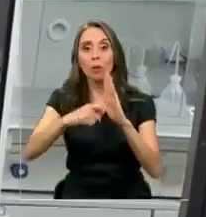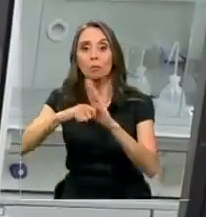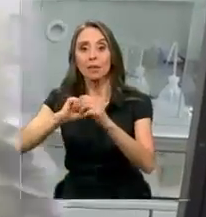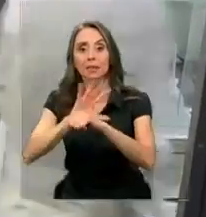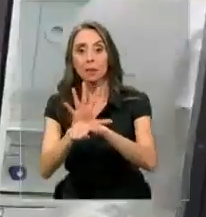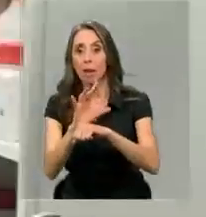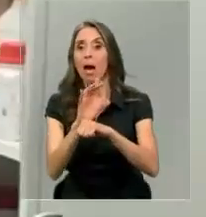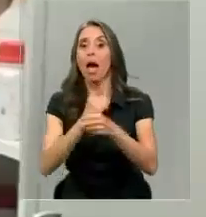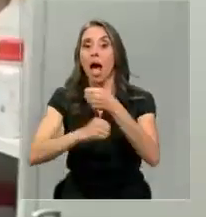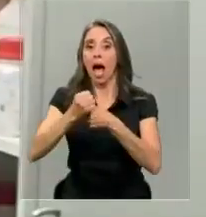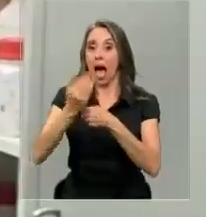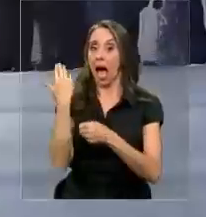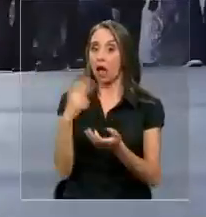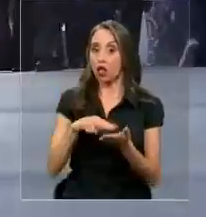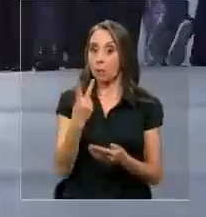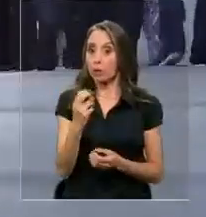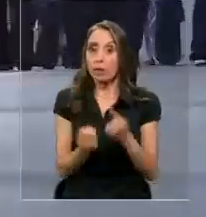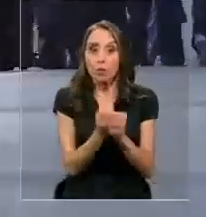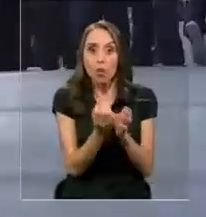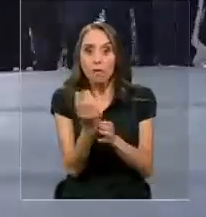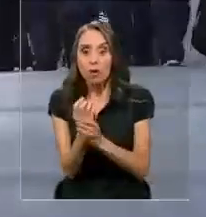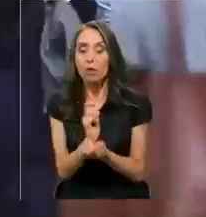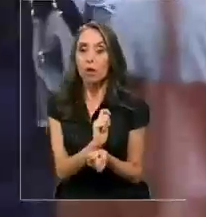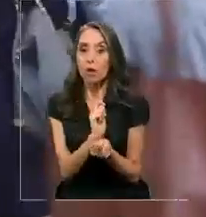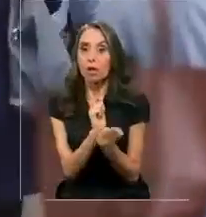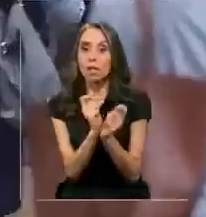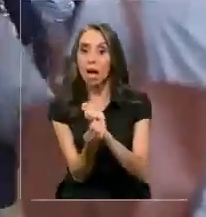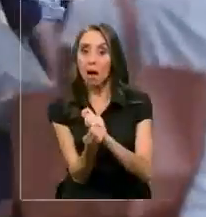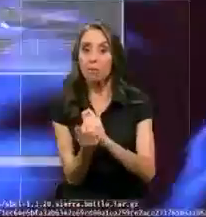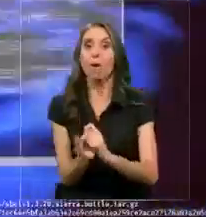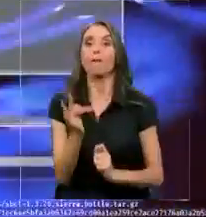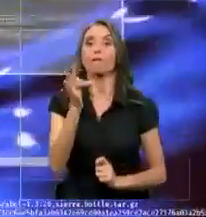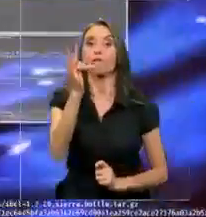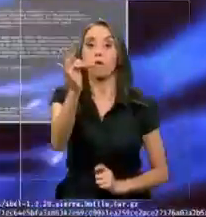un año lleno de novedades y transformaciones que augura un